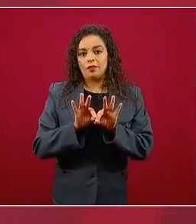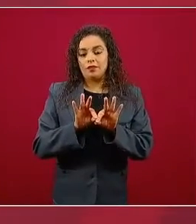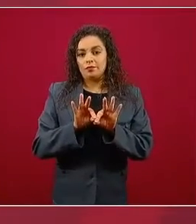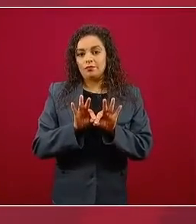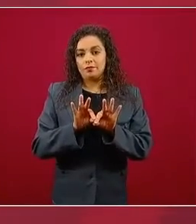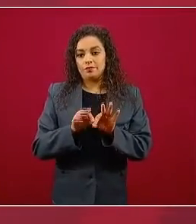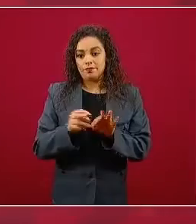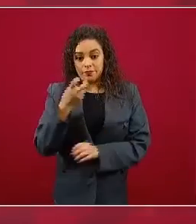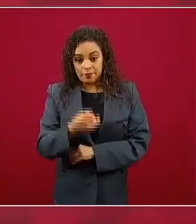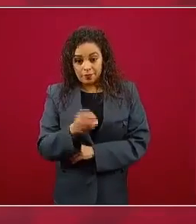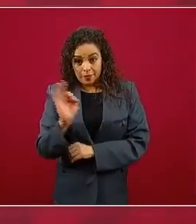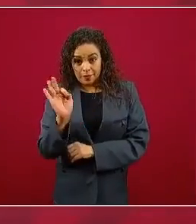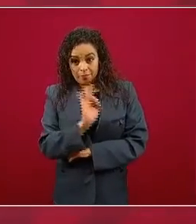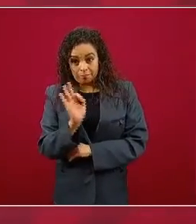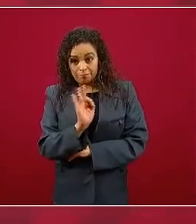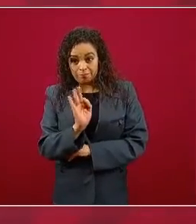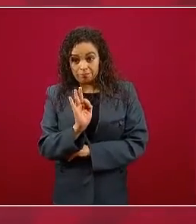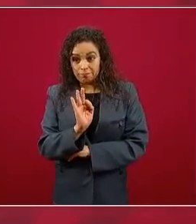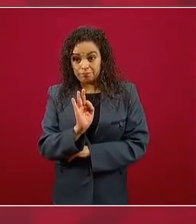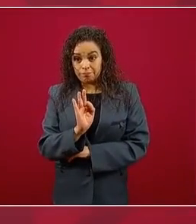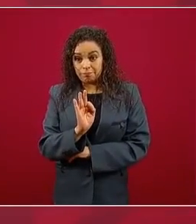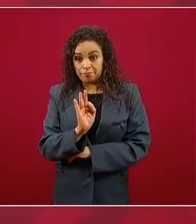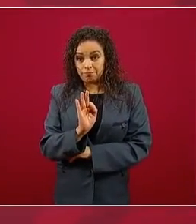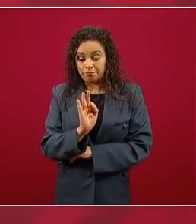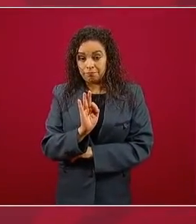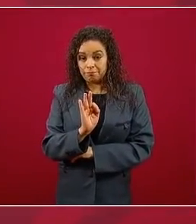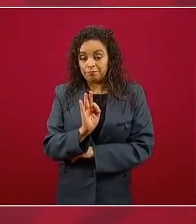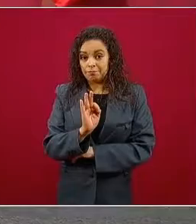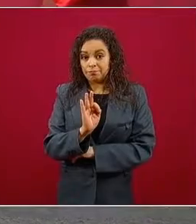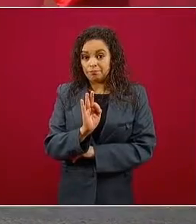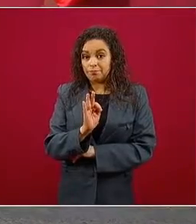se ha agravado la crisis de México,